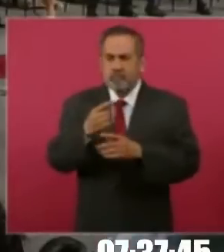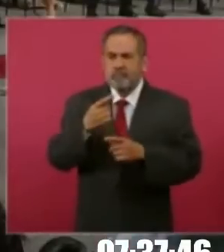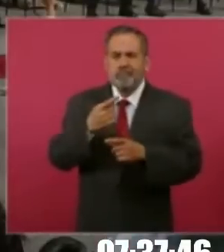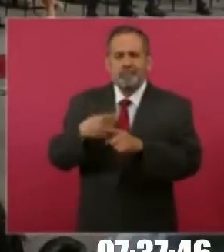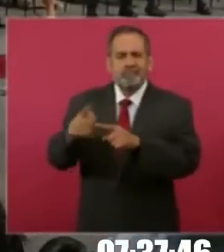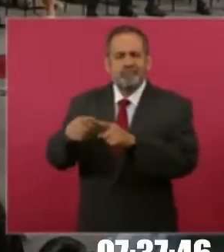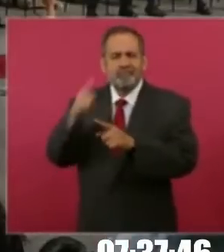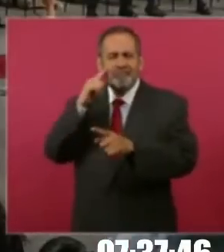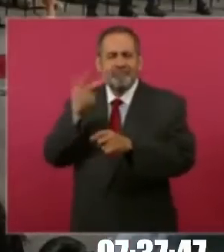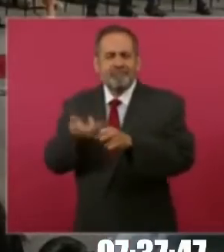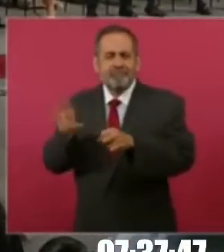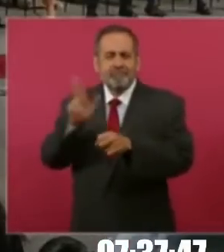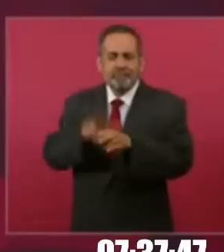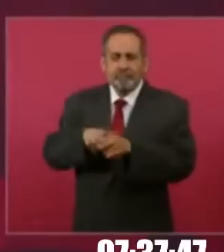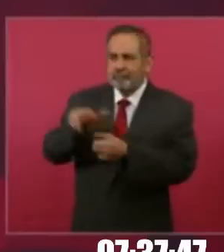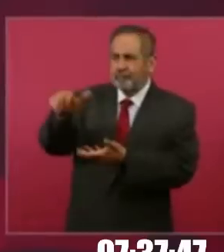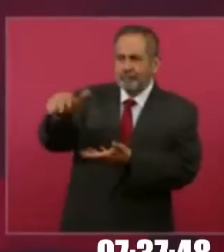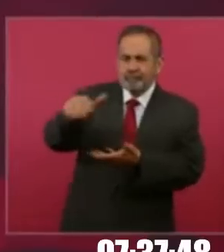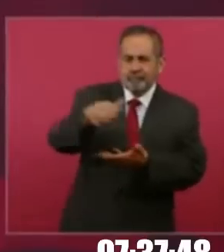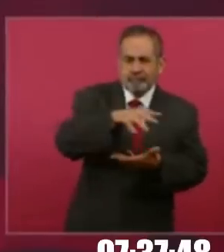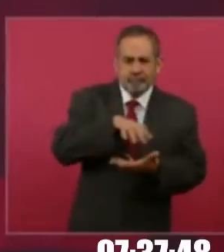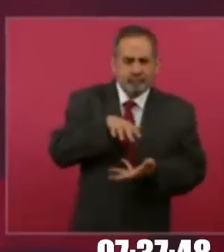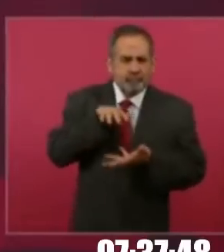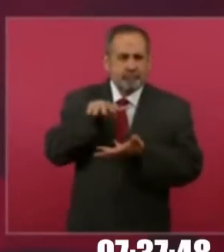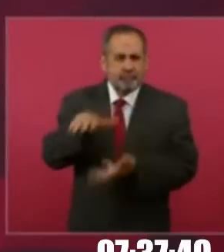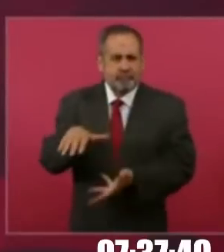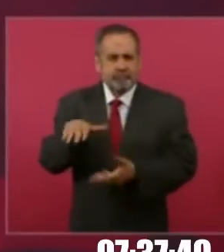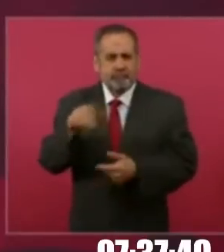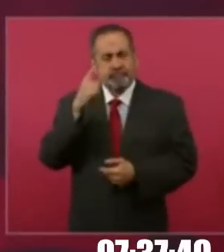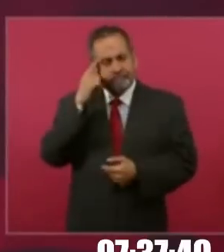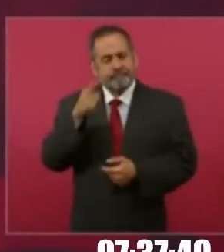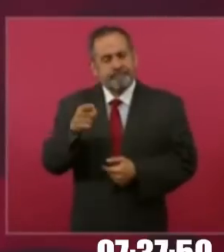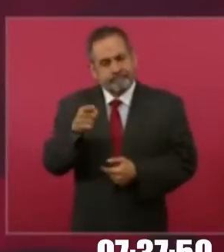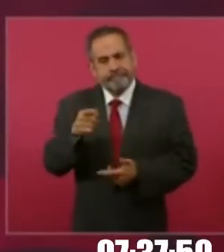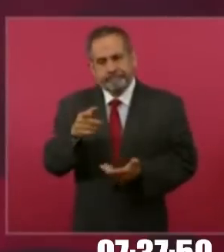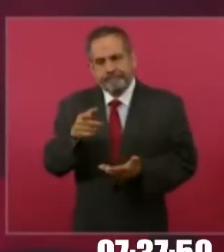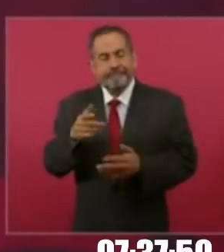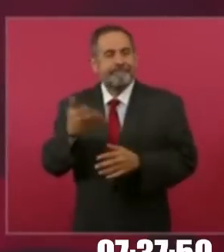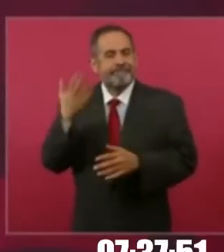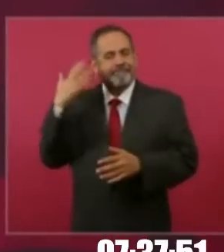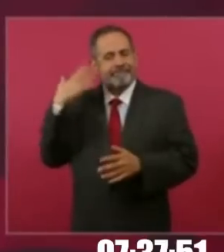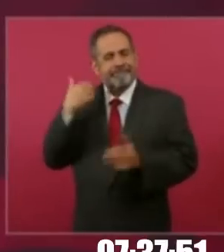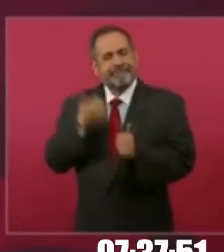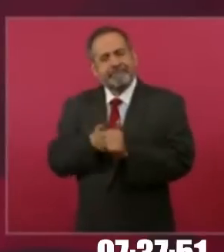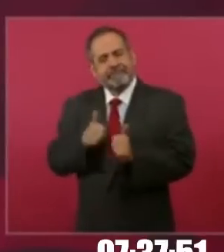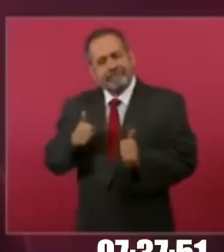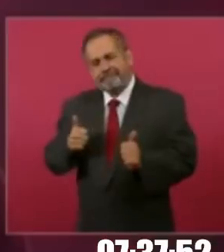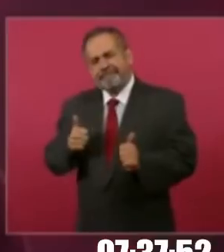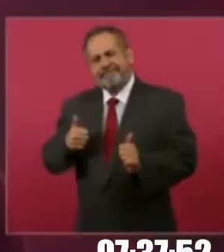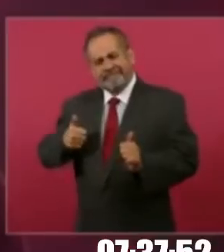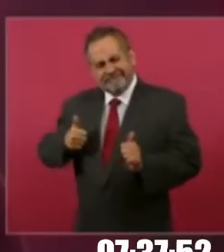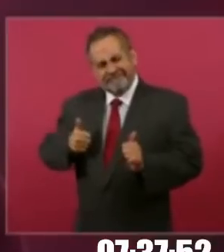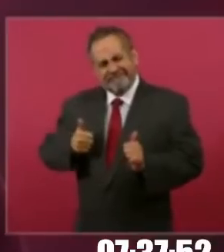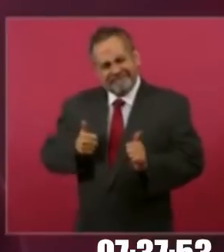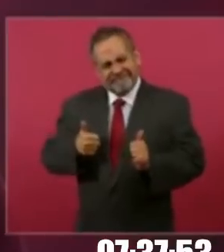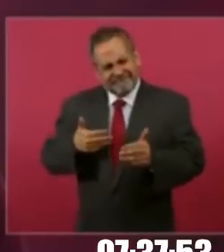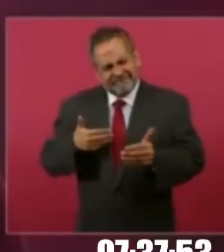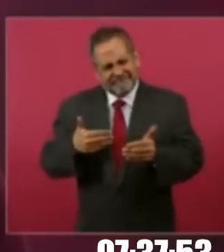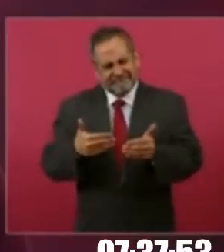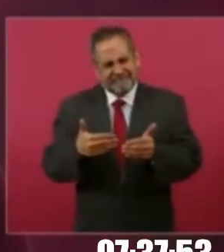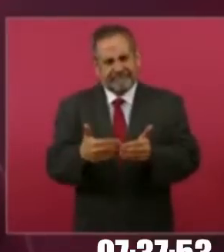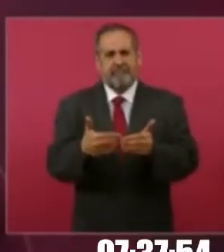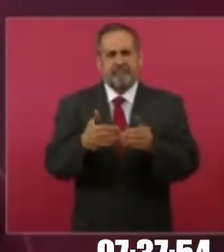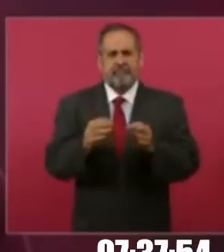lo que nos permite seguir reduciendo el rezago que registraba este rubro desde hace mucho